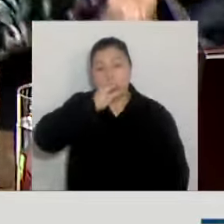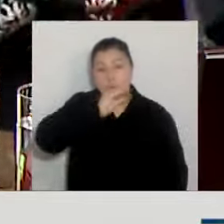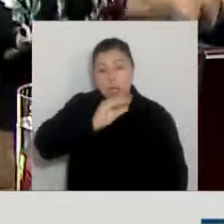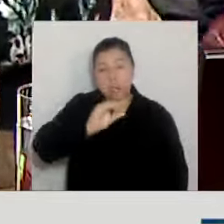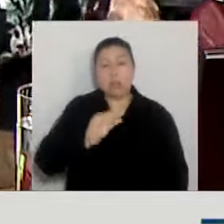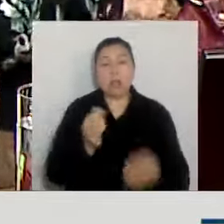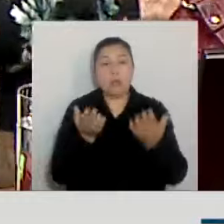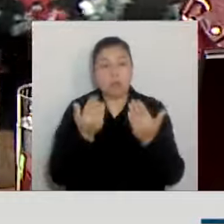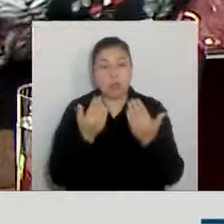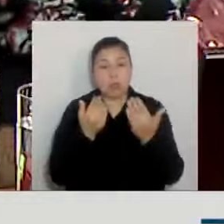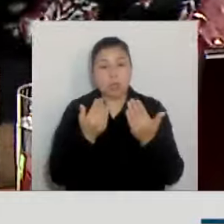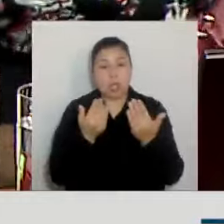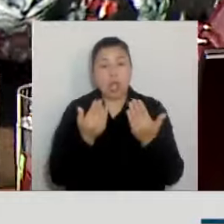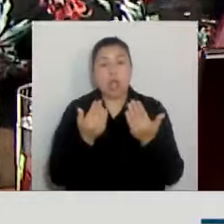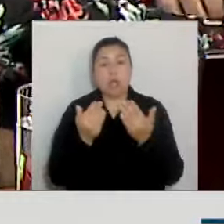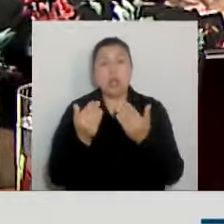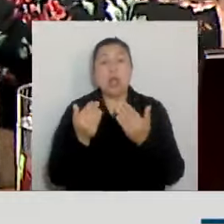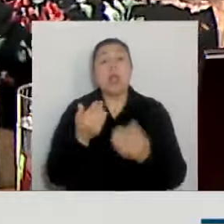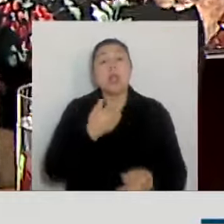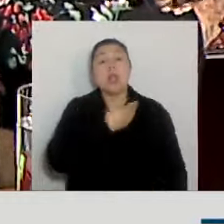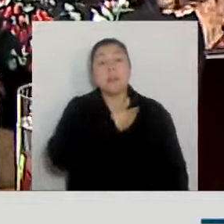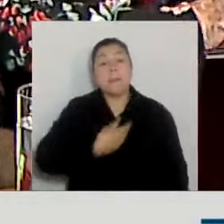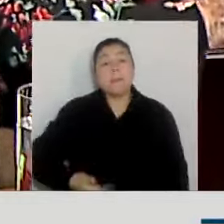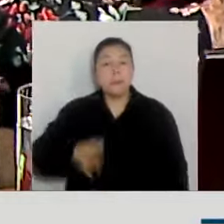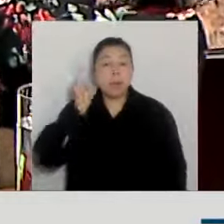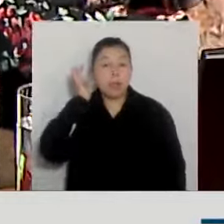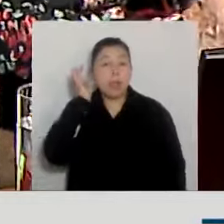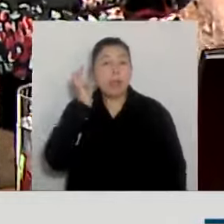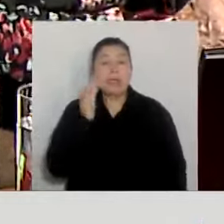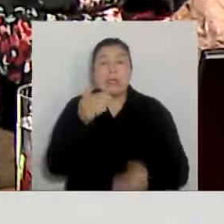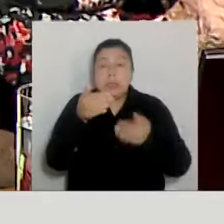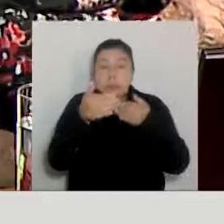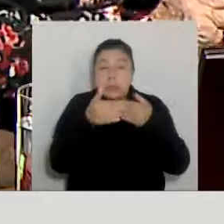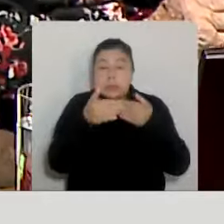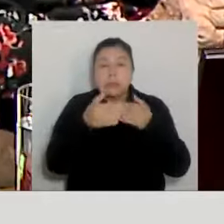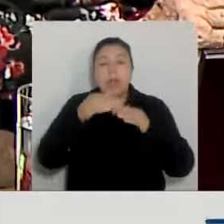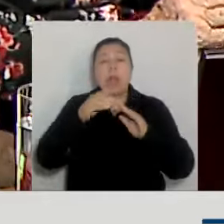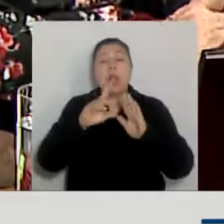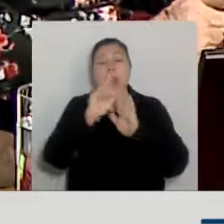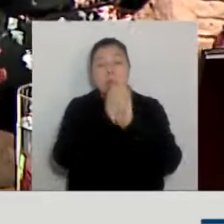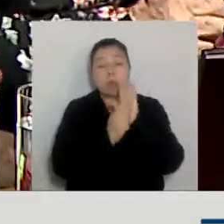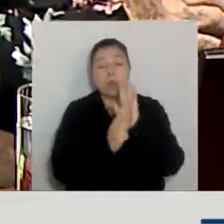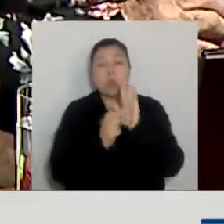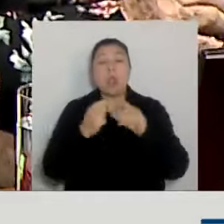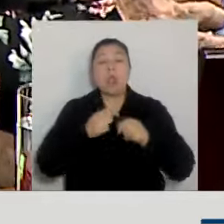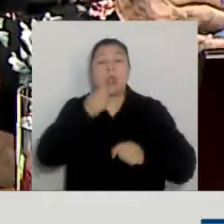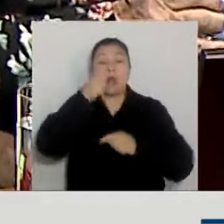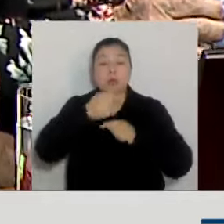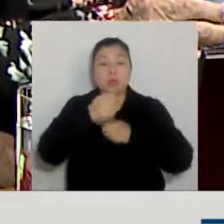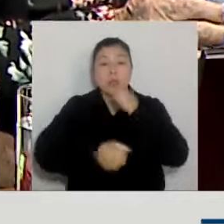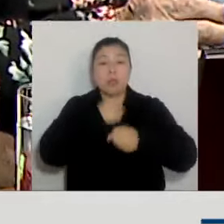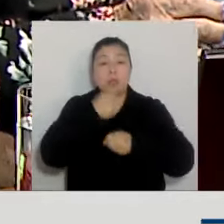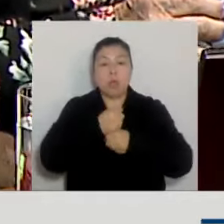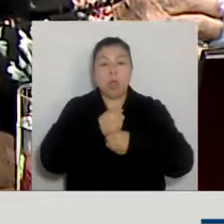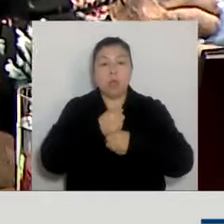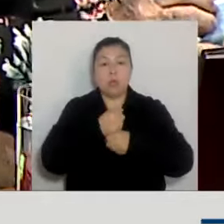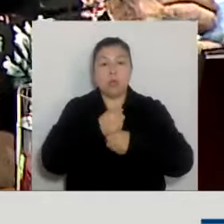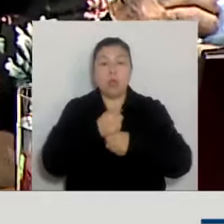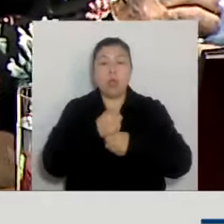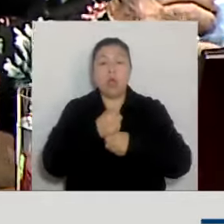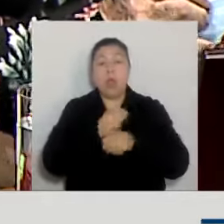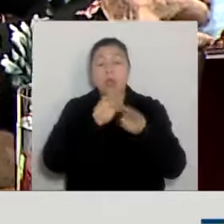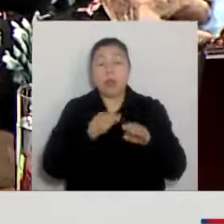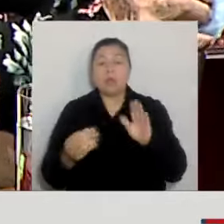estimada presidenta y que estamos a Puerta de ver el presupuesto del próximo año de reforzar los equipos de